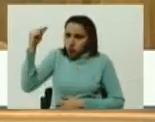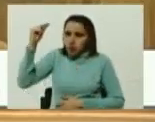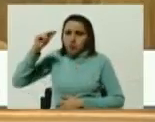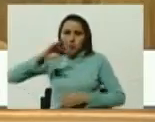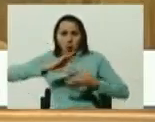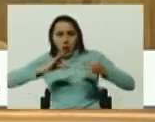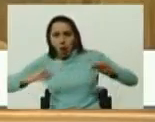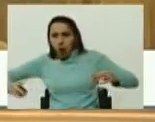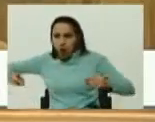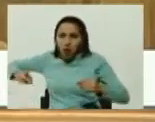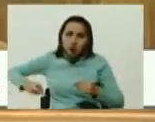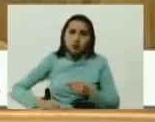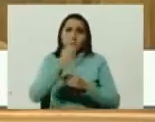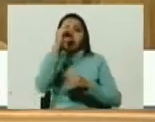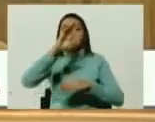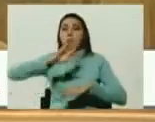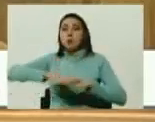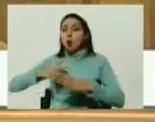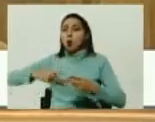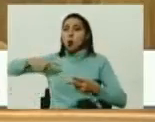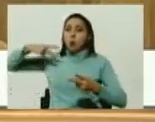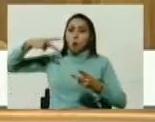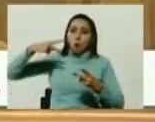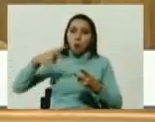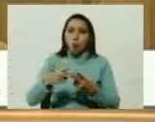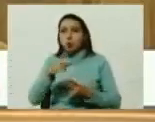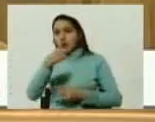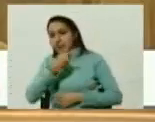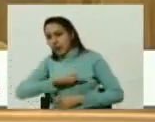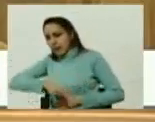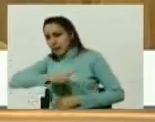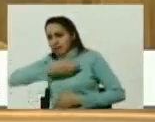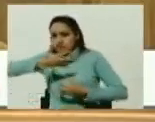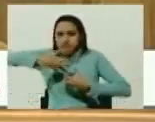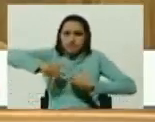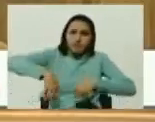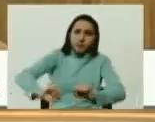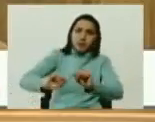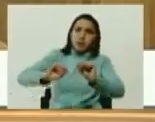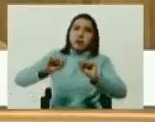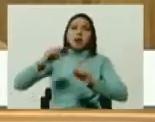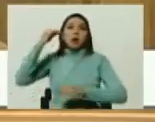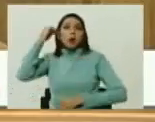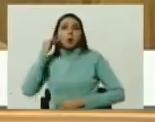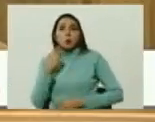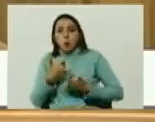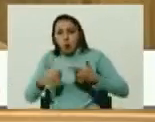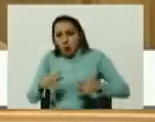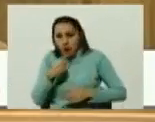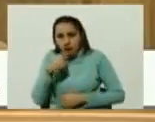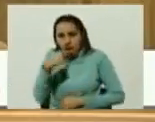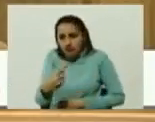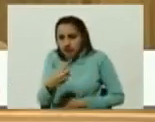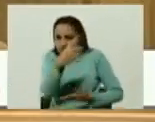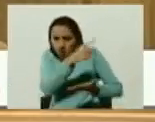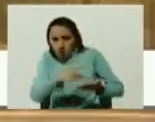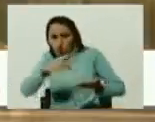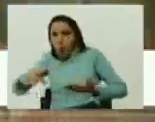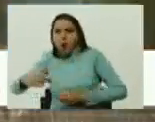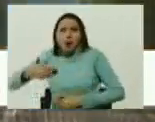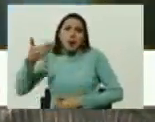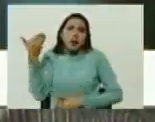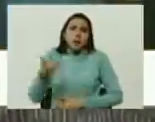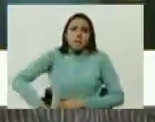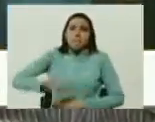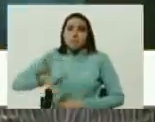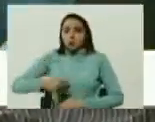nos oprimen por voluntad del poder español qué cosa tan hermosa tan poética tan vigente tan